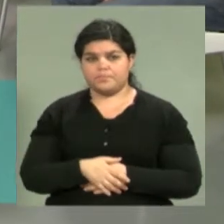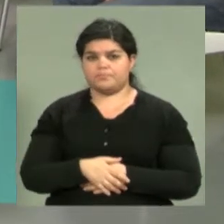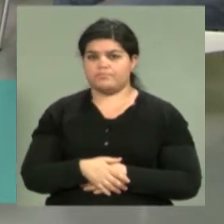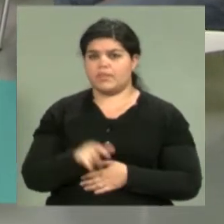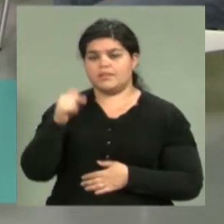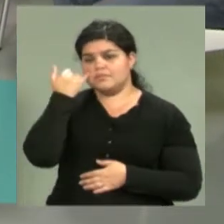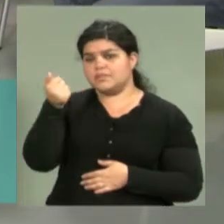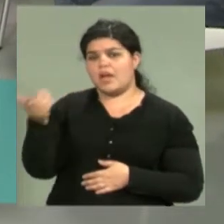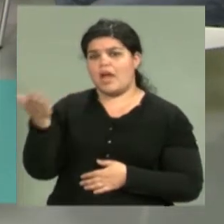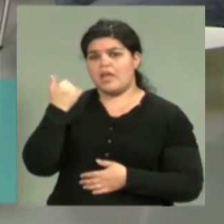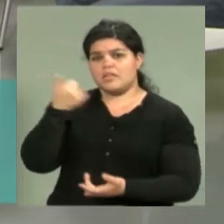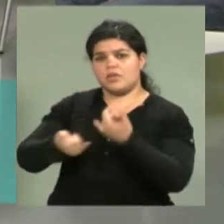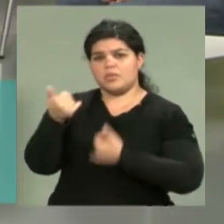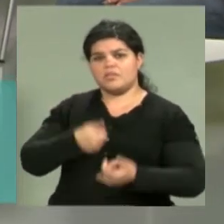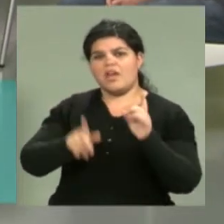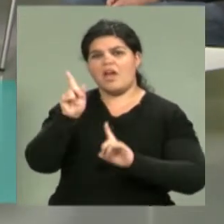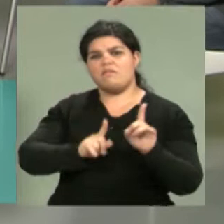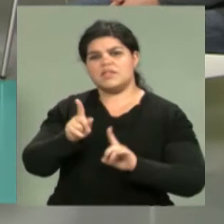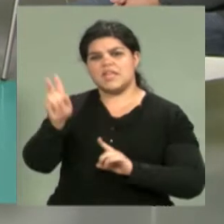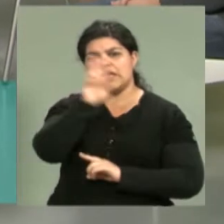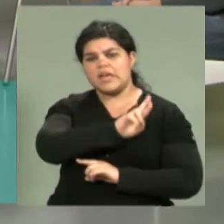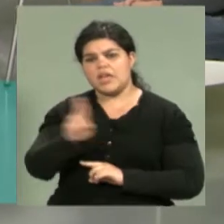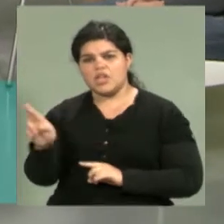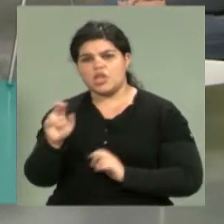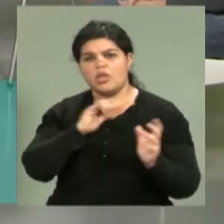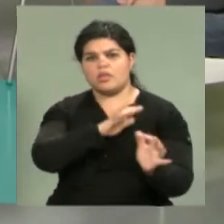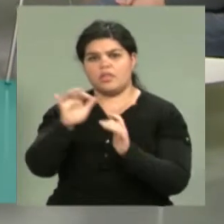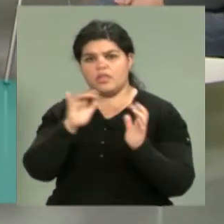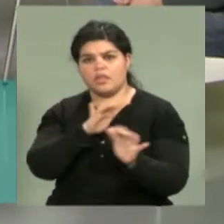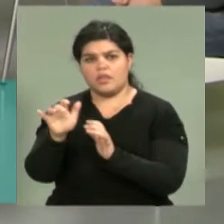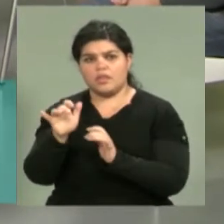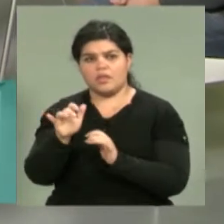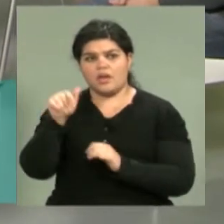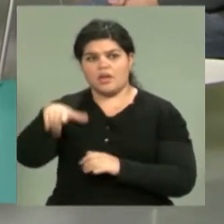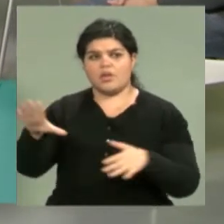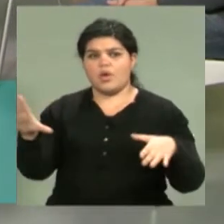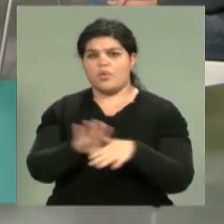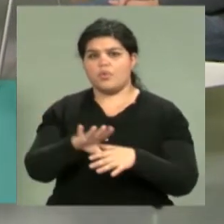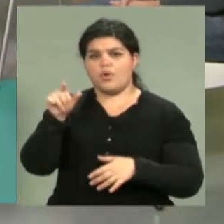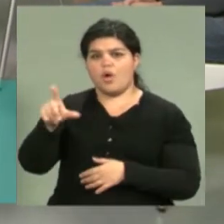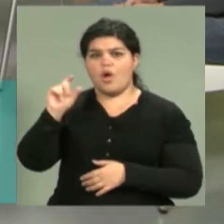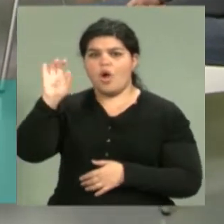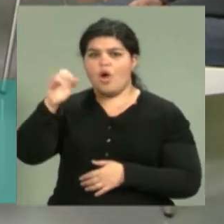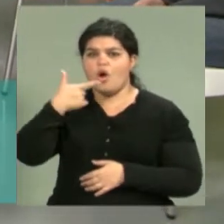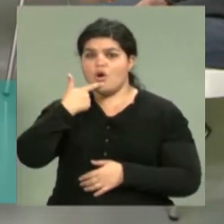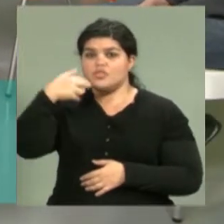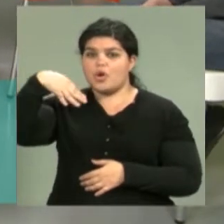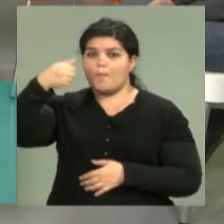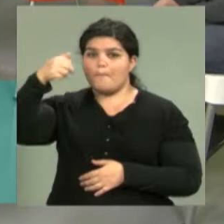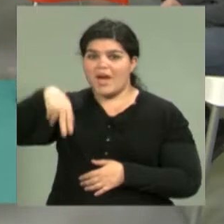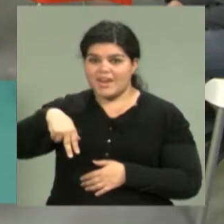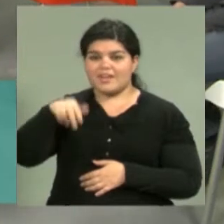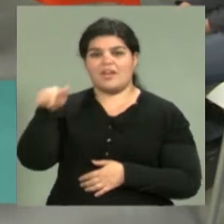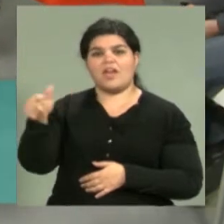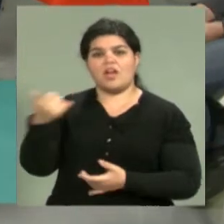decía, a veces se meten conceptos religiosos en las discusiones al respecto y vamos a aprovechar que tenemos a Osman aquí para que nos dé esa visión